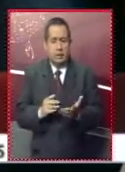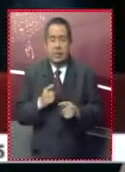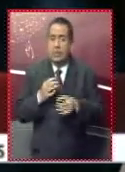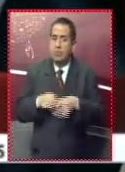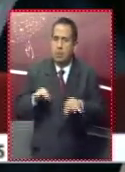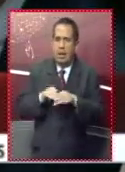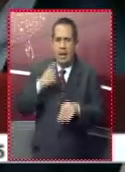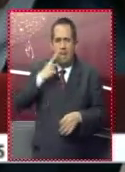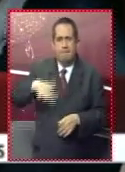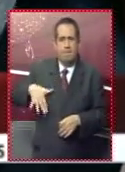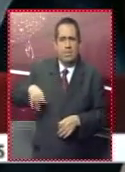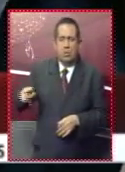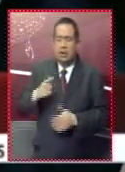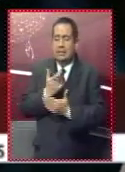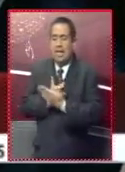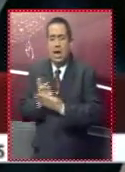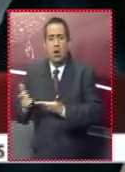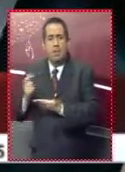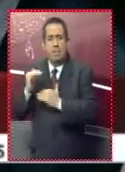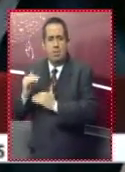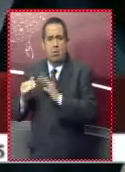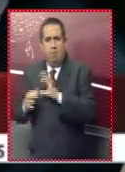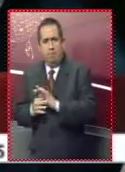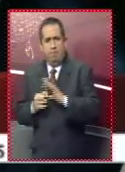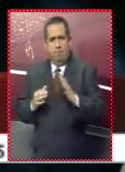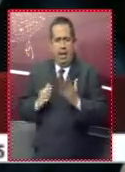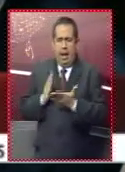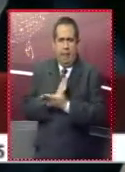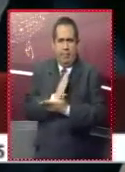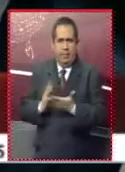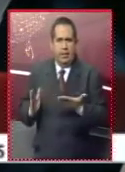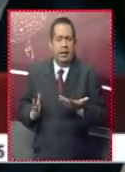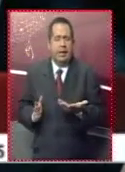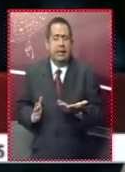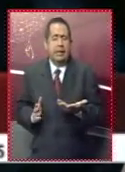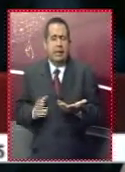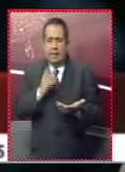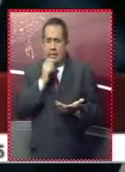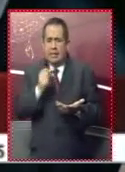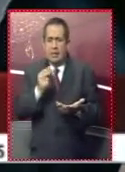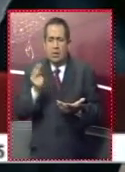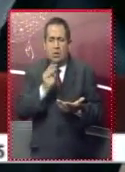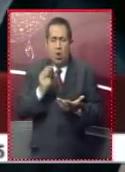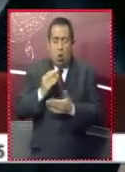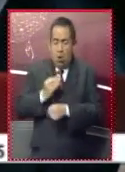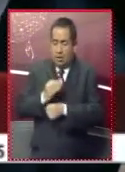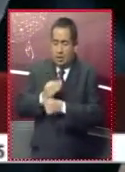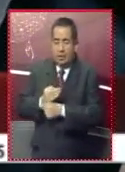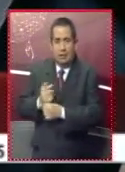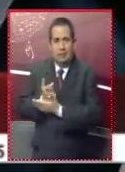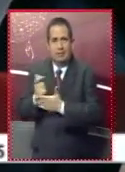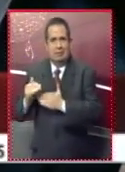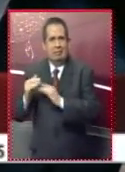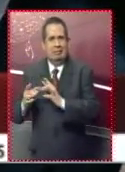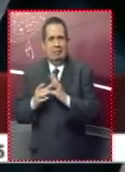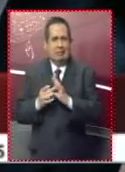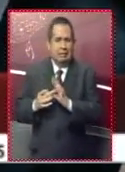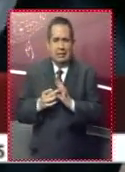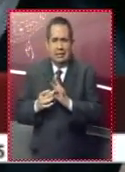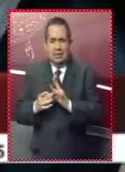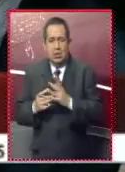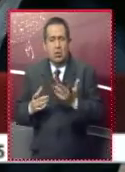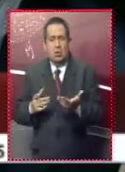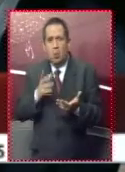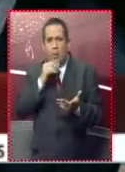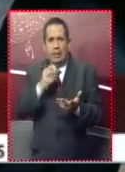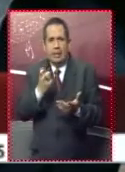mínimo que se menciona, de que no es consistente como Estado mexicano tener un